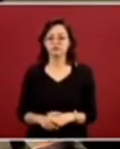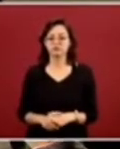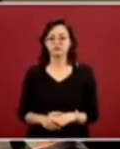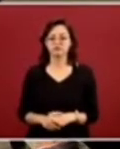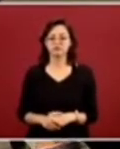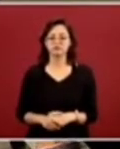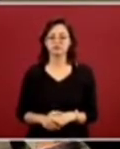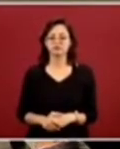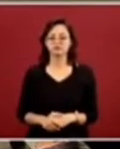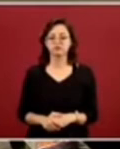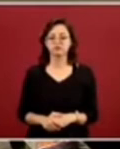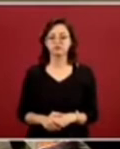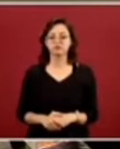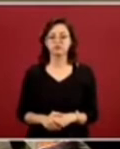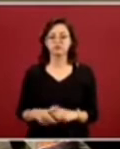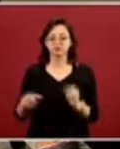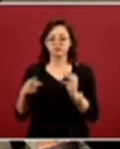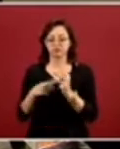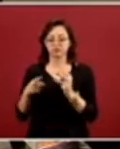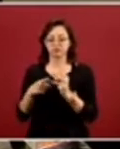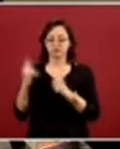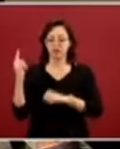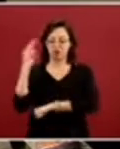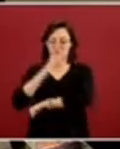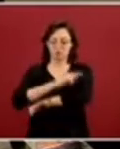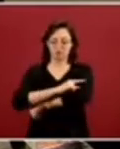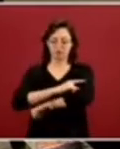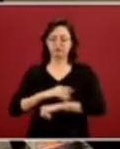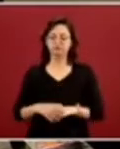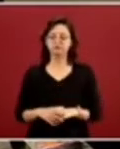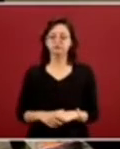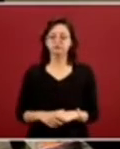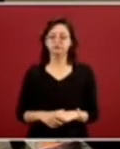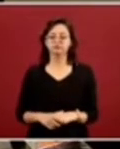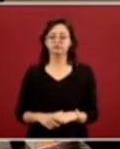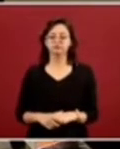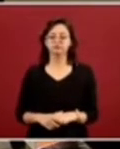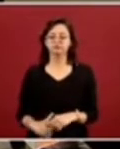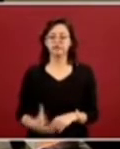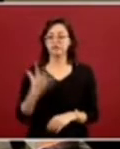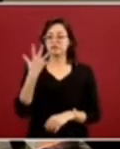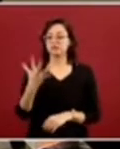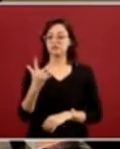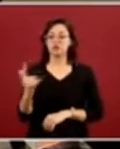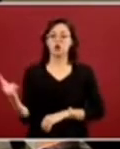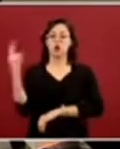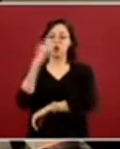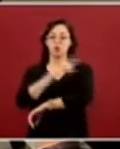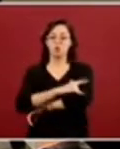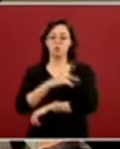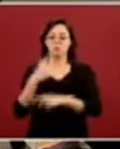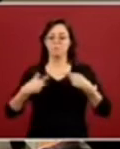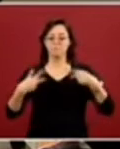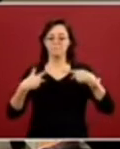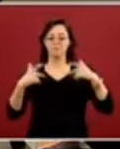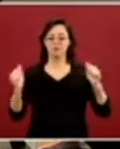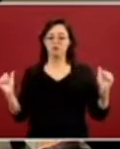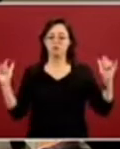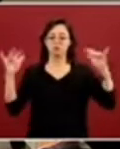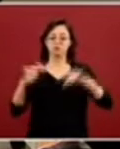Le comento sobre la última y me paso a las otras. En el aeropuerto, en los 5 aeropuertos donde tenemos el mayor afluente de